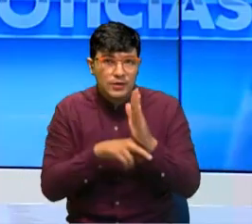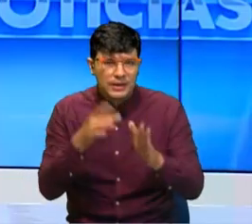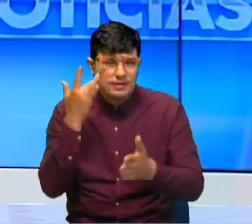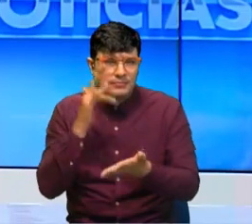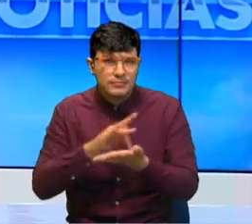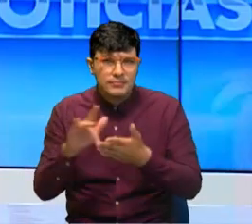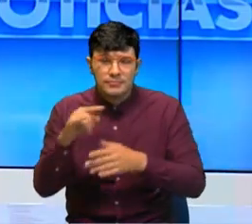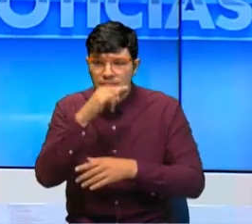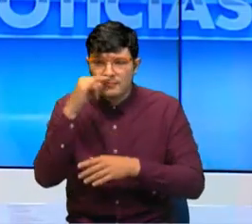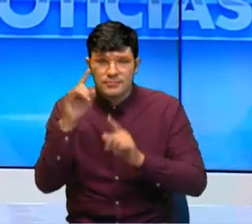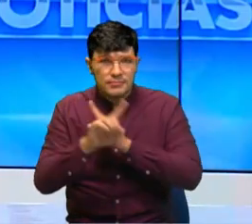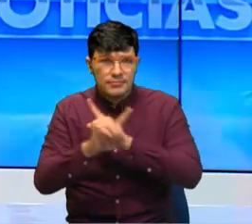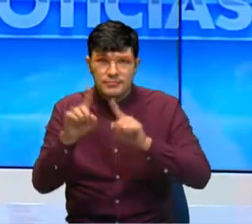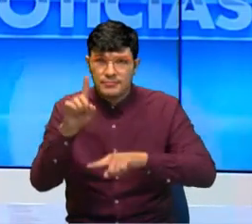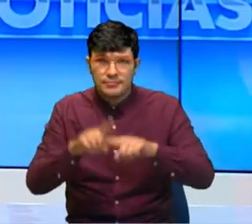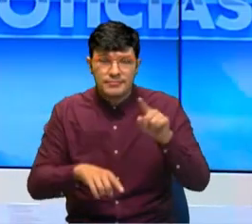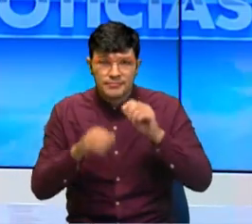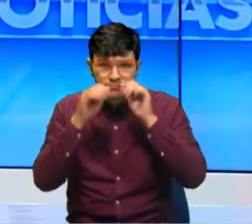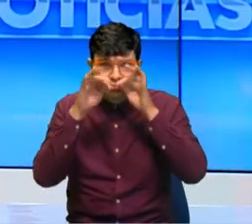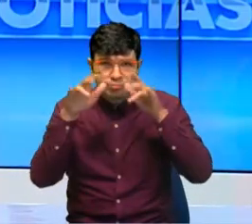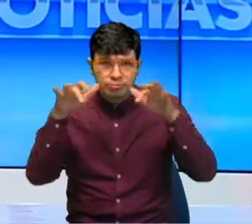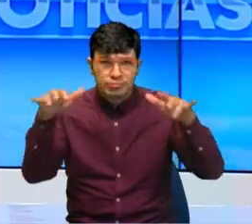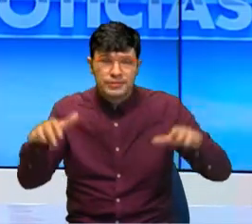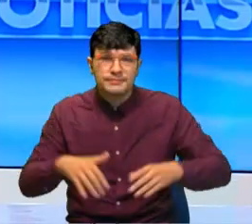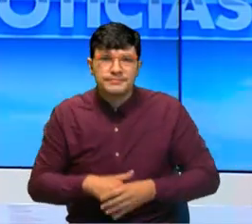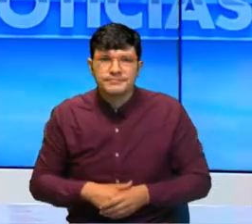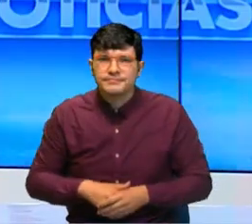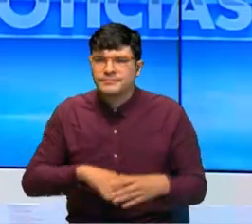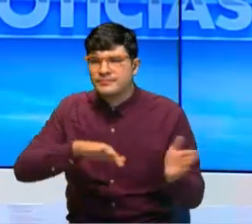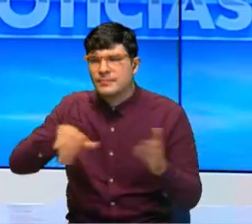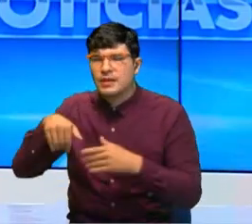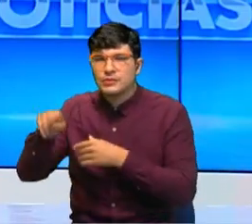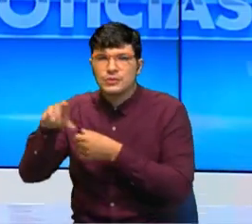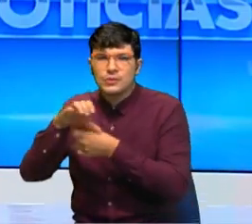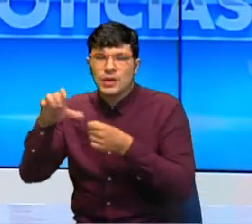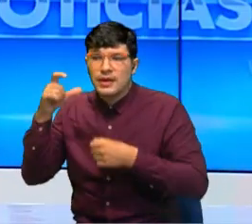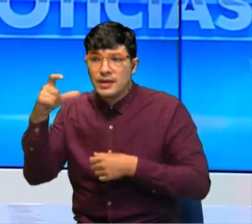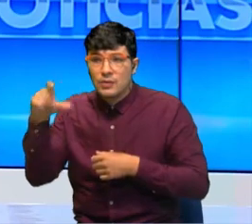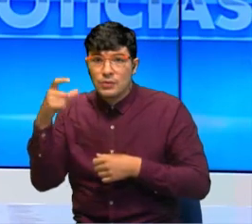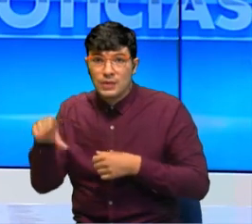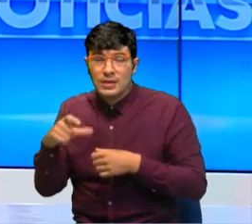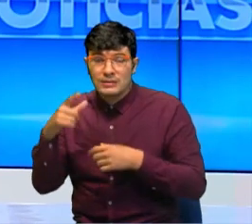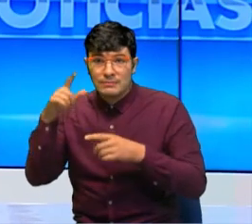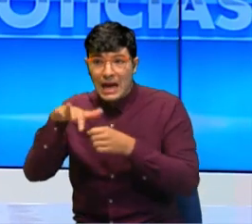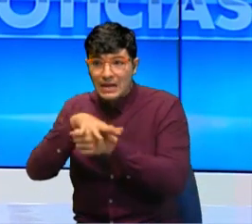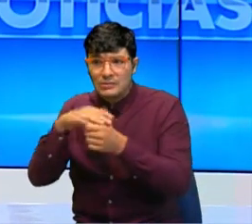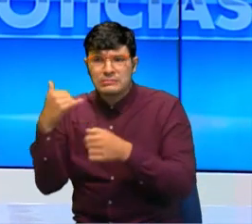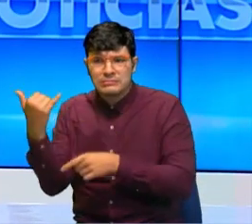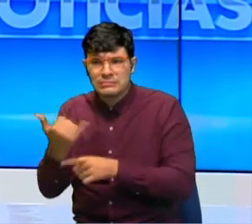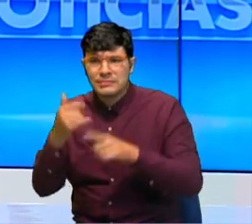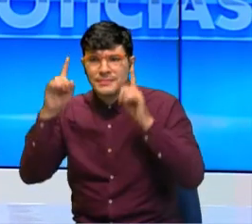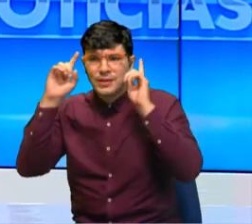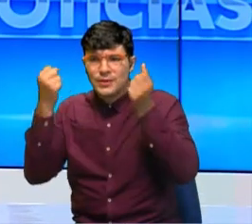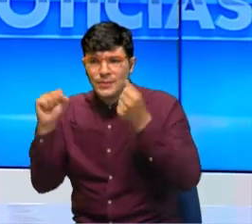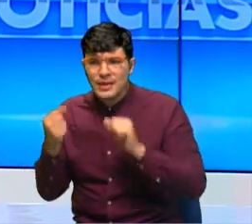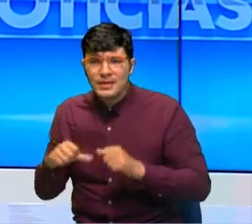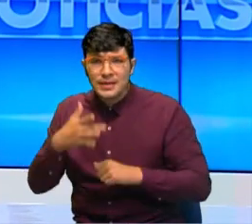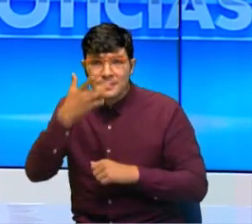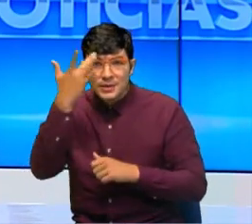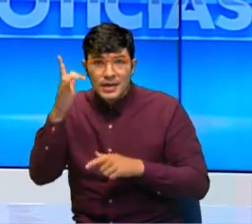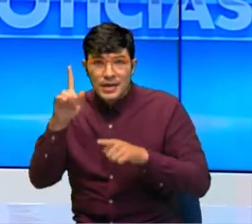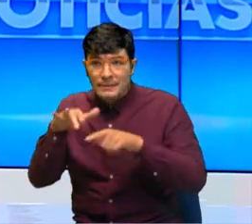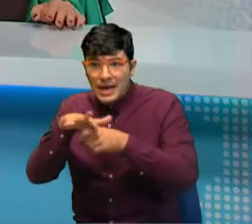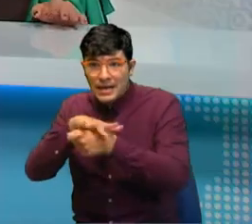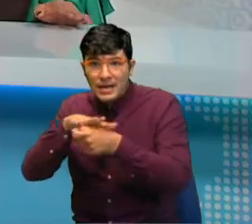en el barrio 28 de febrero de la ciudad de cúcuta hay preocupación entre sus habitantes debido a algunas fallas geológicas que se estarían registrando